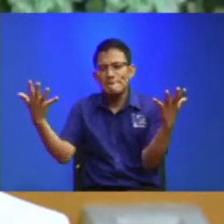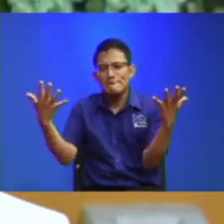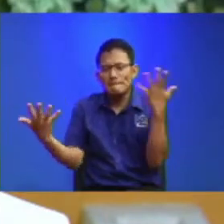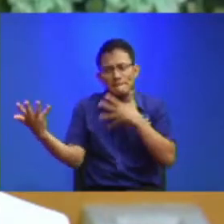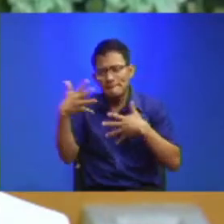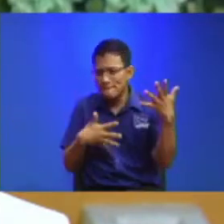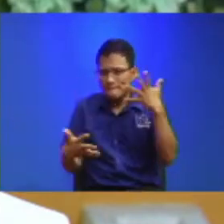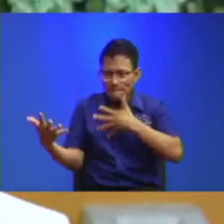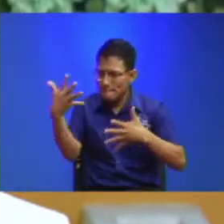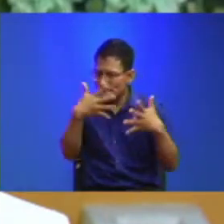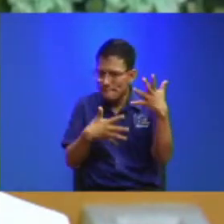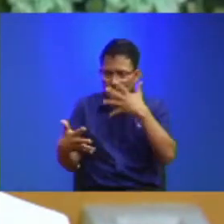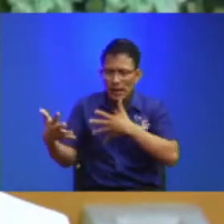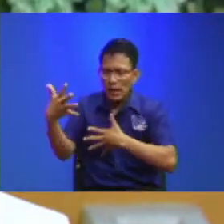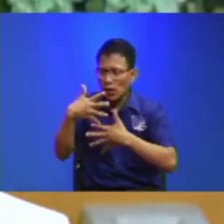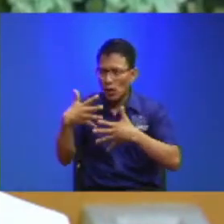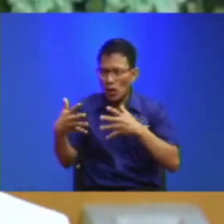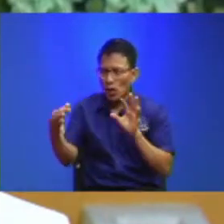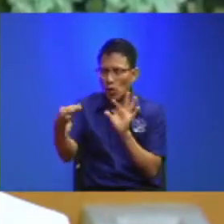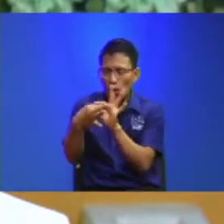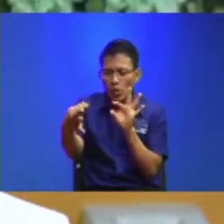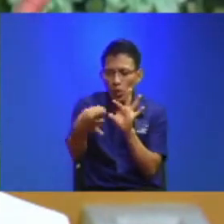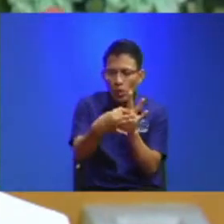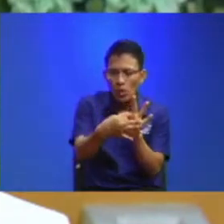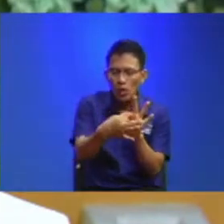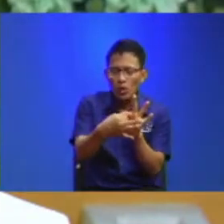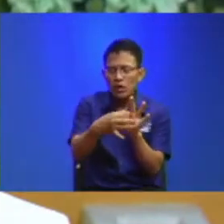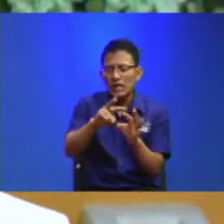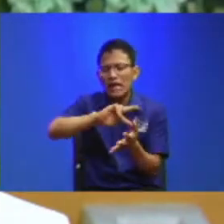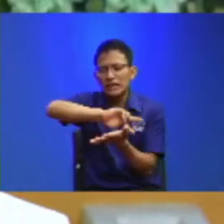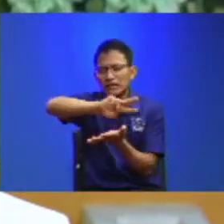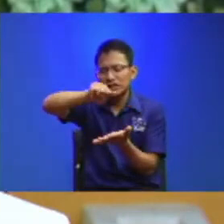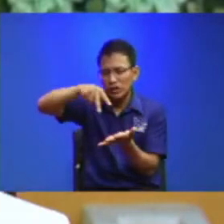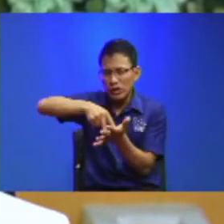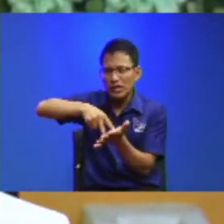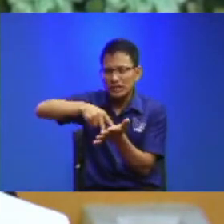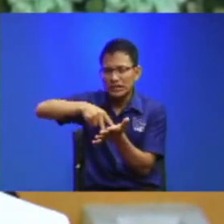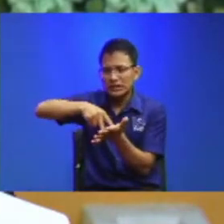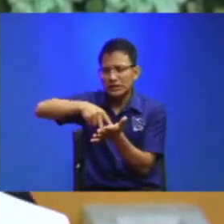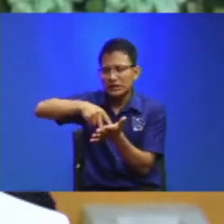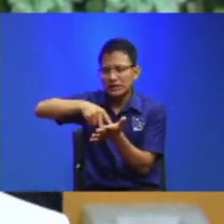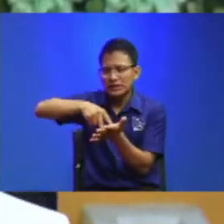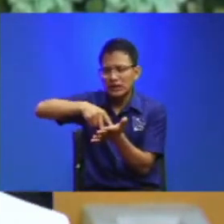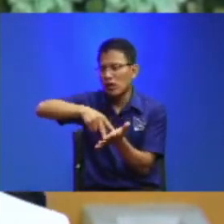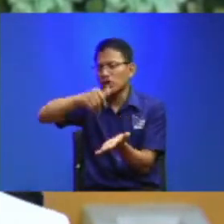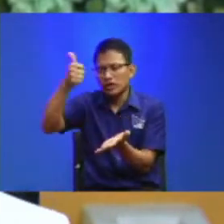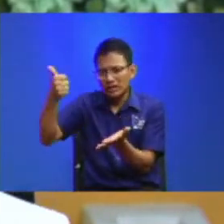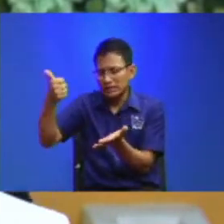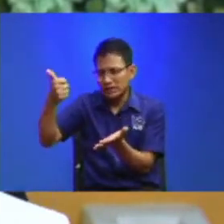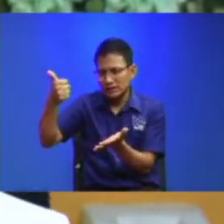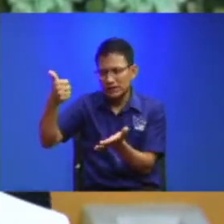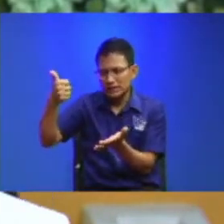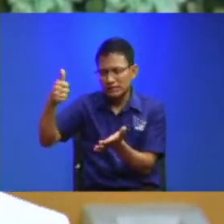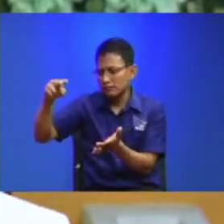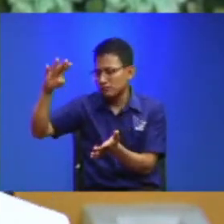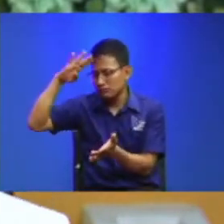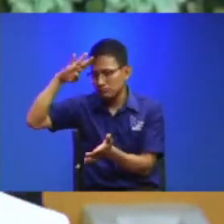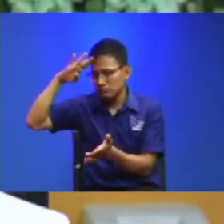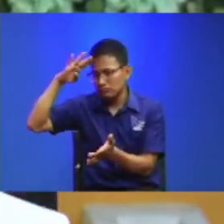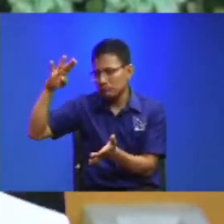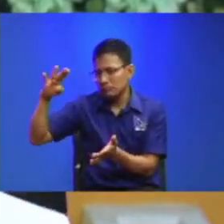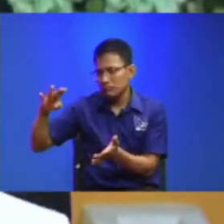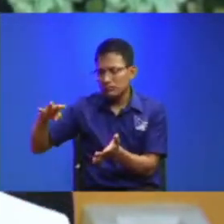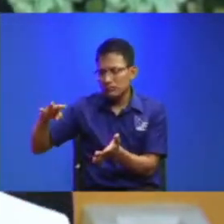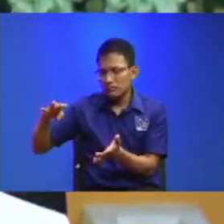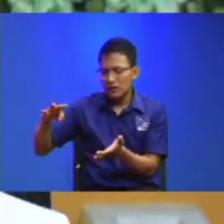conquistado, iba a agarrar las costumbres de ellos, se iban a incluso a casar e iban a seguir